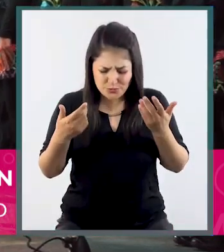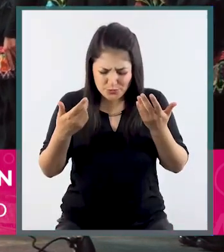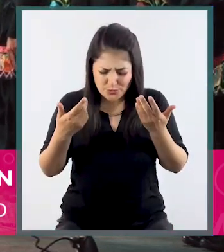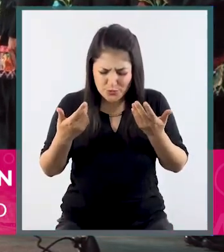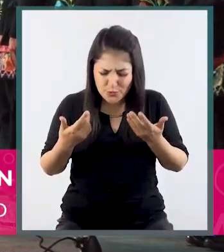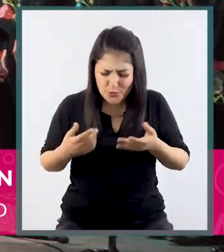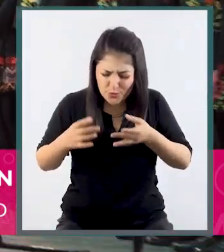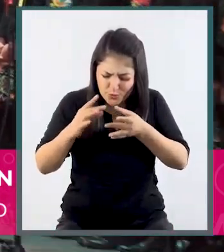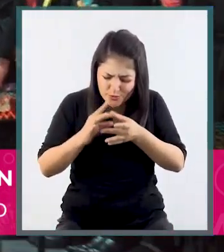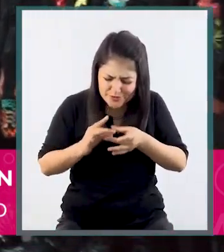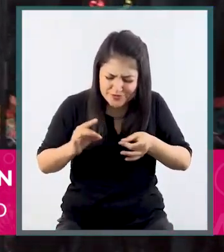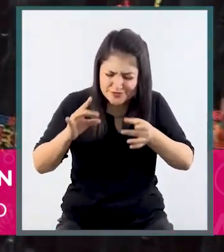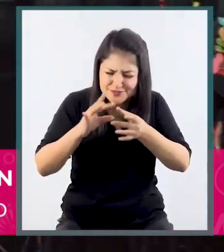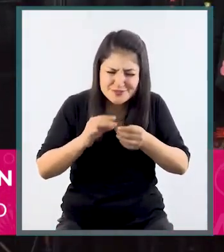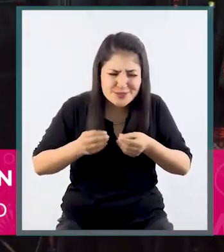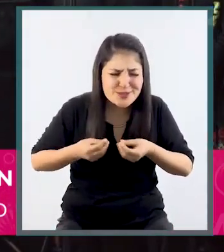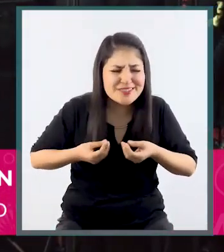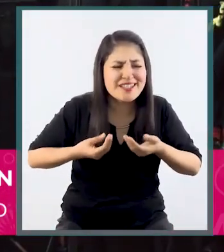un cuento